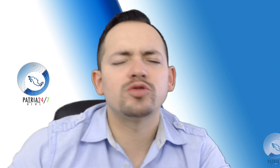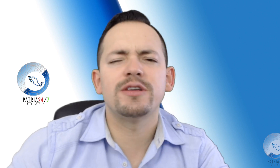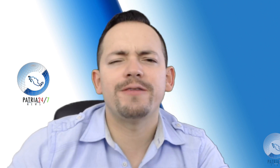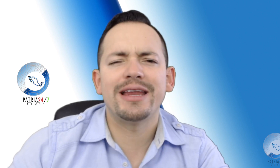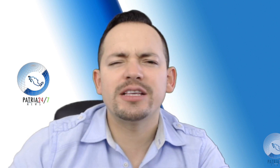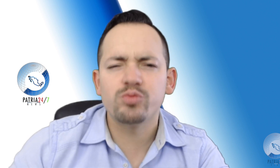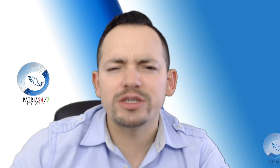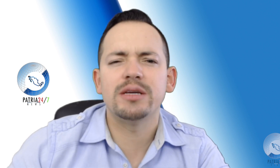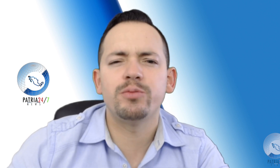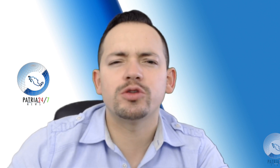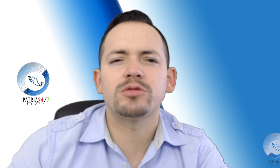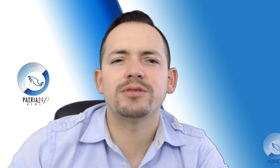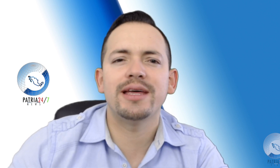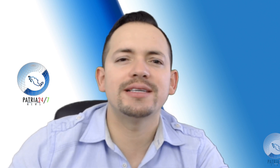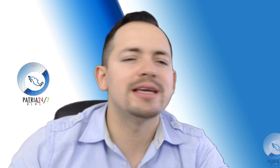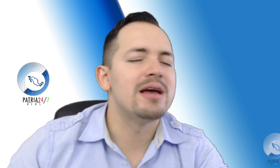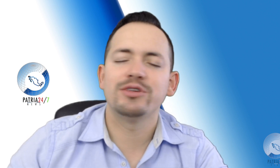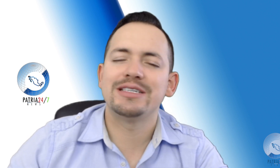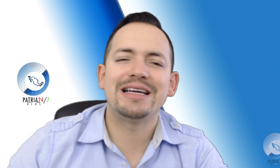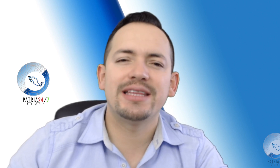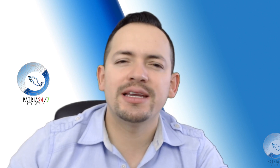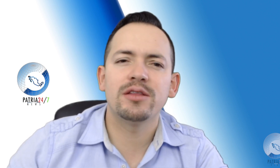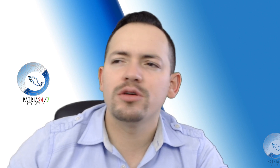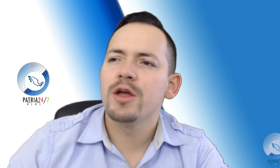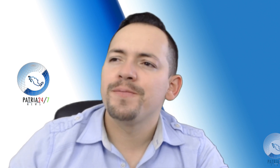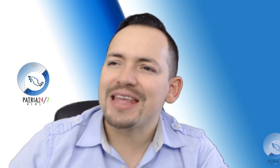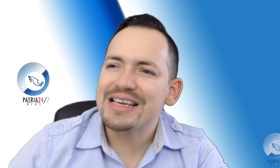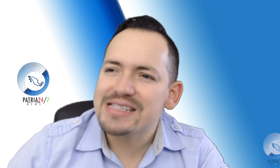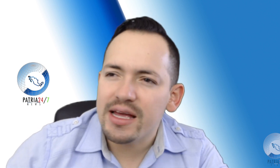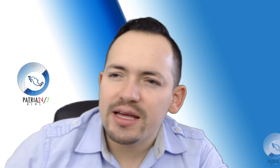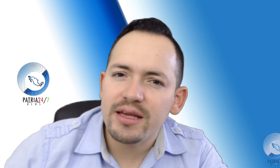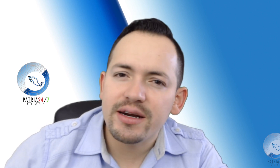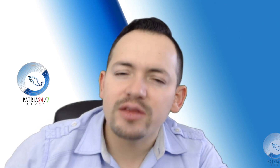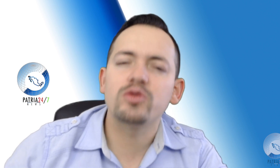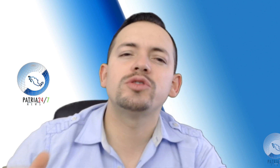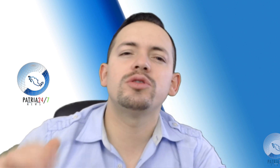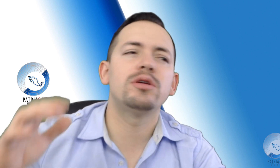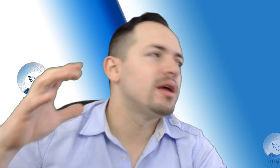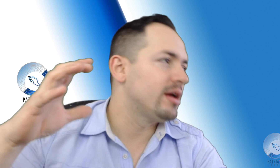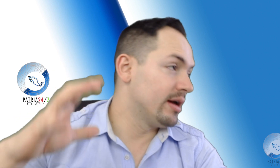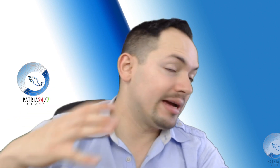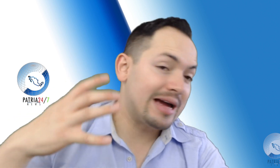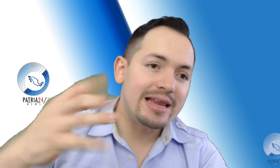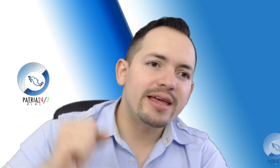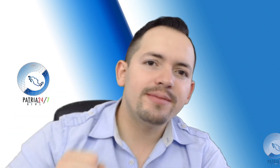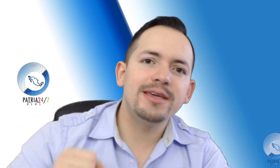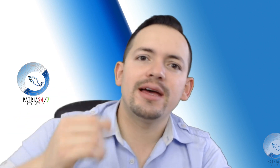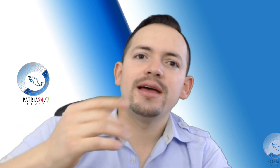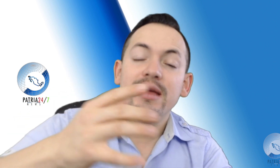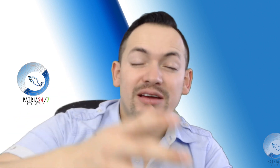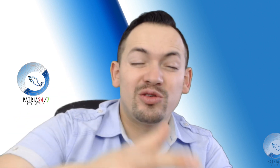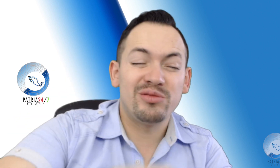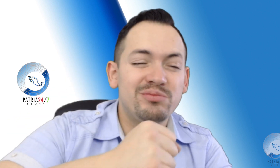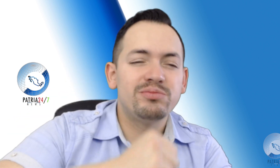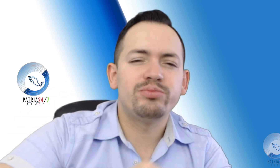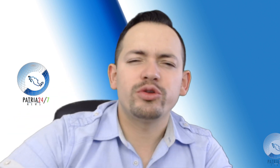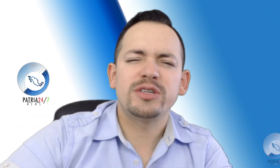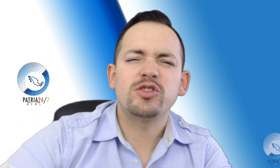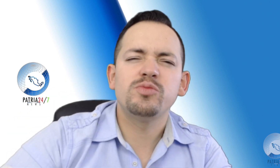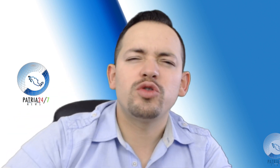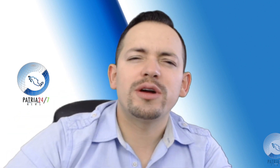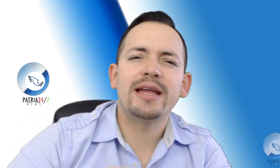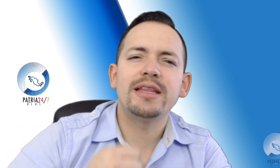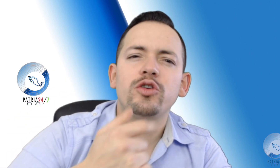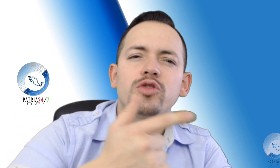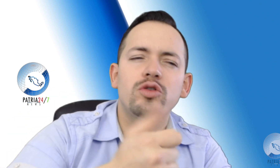de sus diferentes municipios o ciudades, pues, sigan teniendo esta reducción en calidad de vida, con